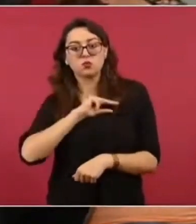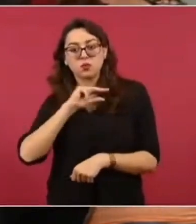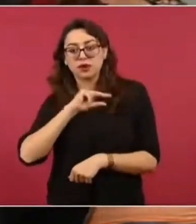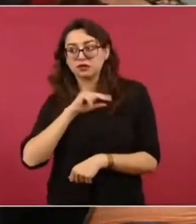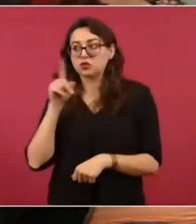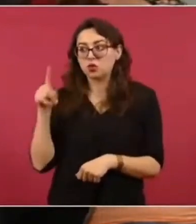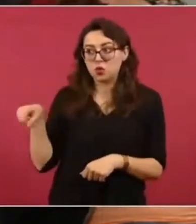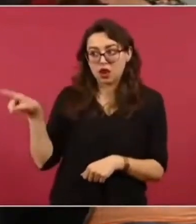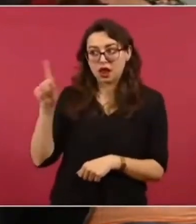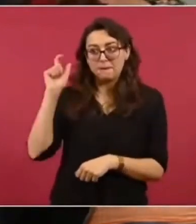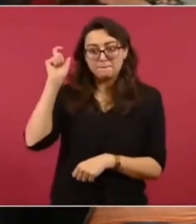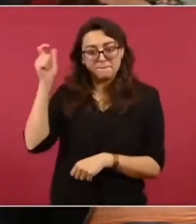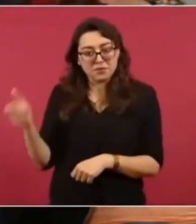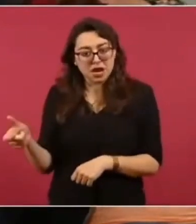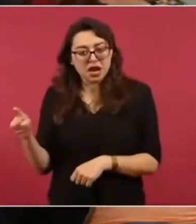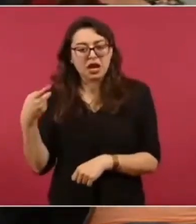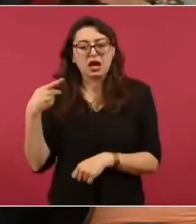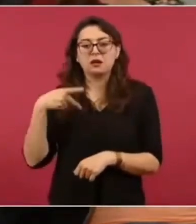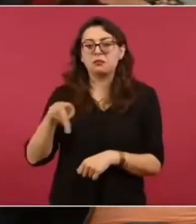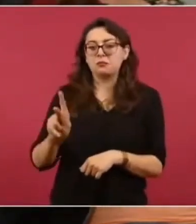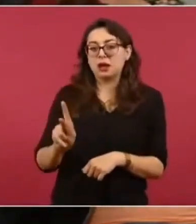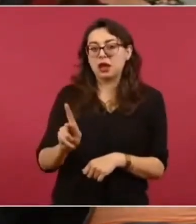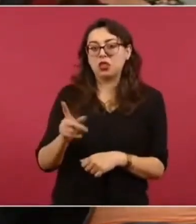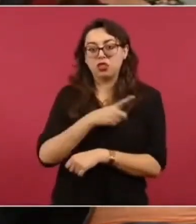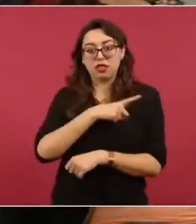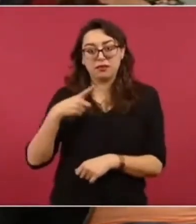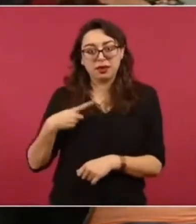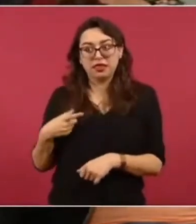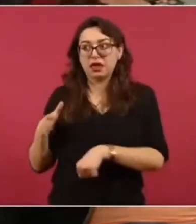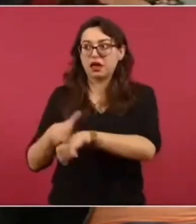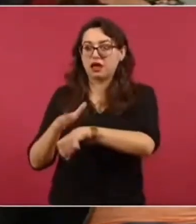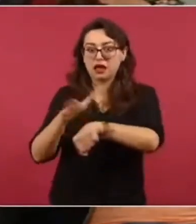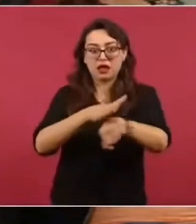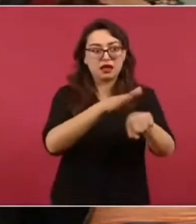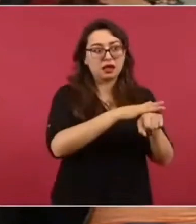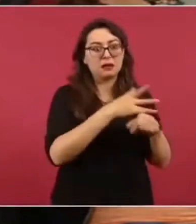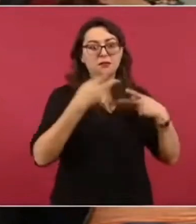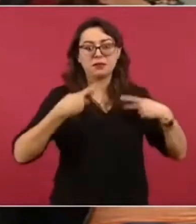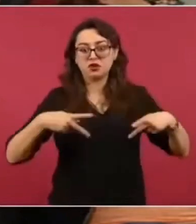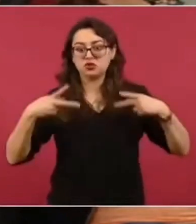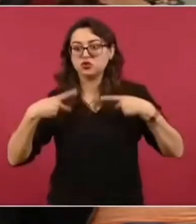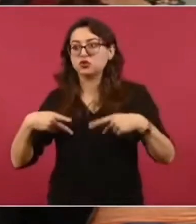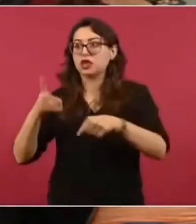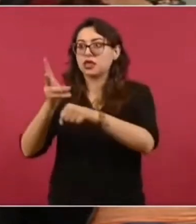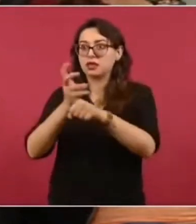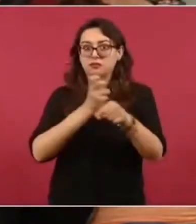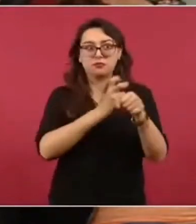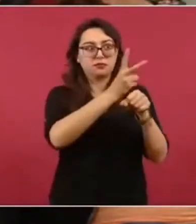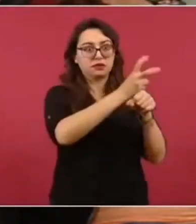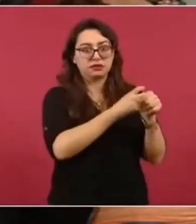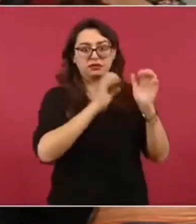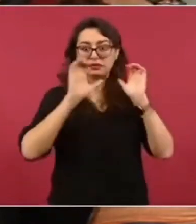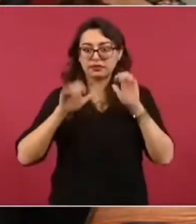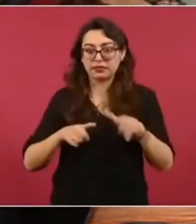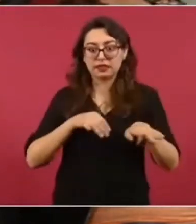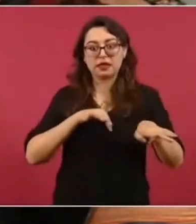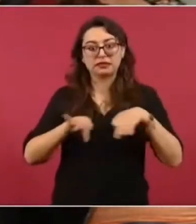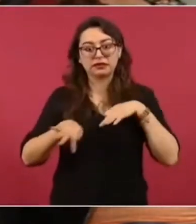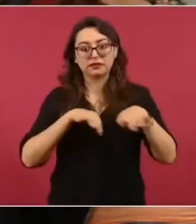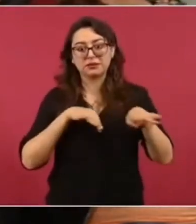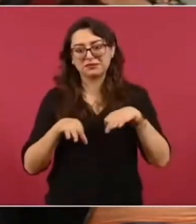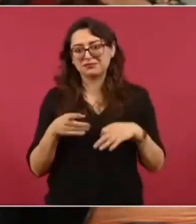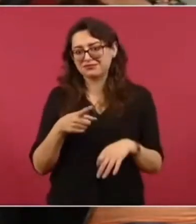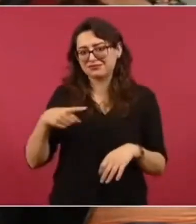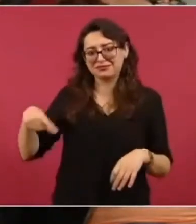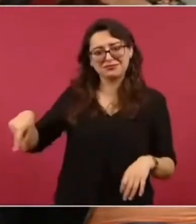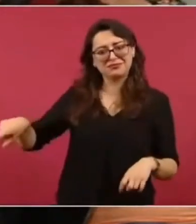esa disposición, esa sensibilidad para tratar este tipo de personas que vienen sufriendo de kilómetros